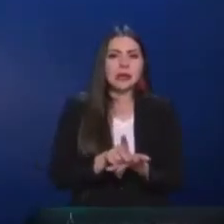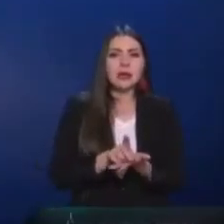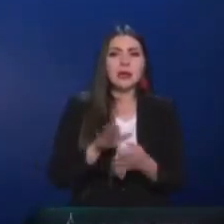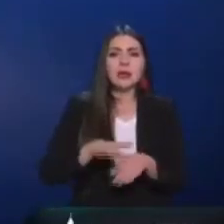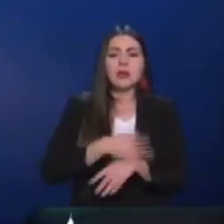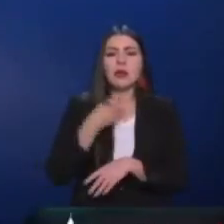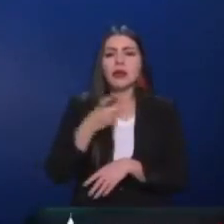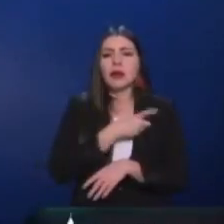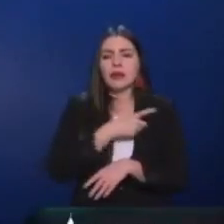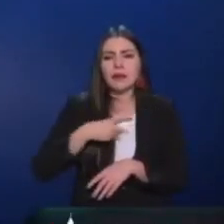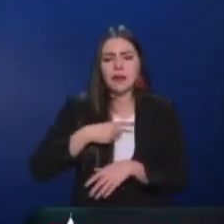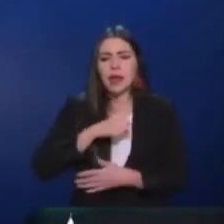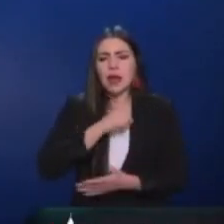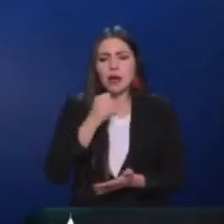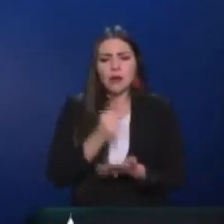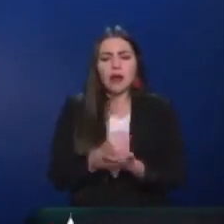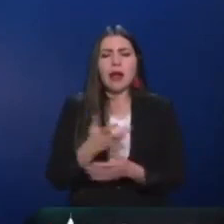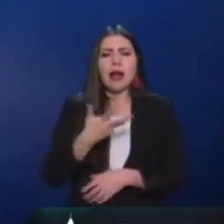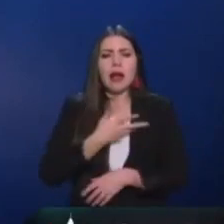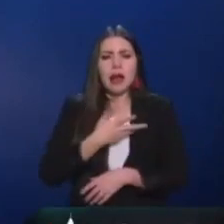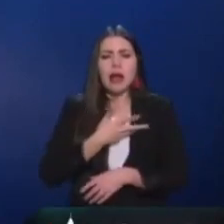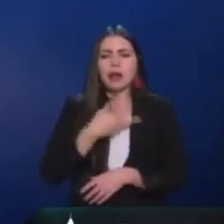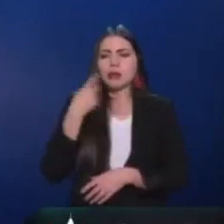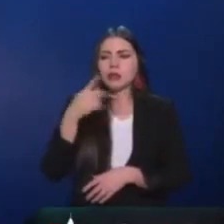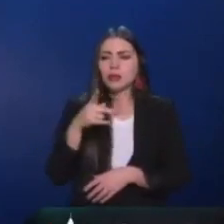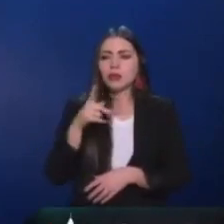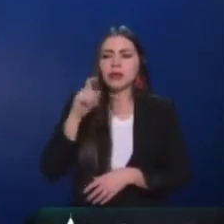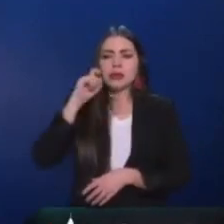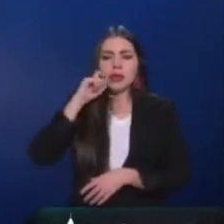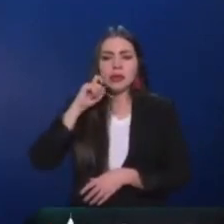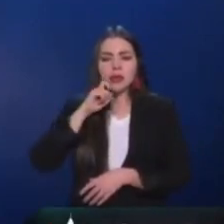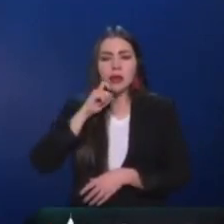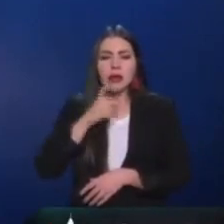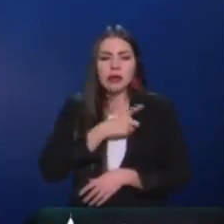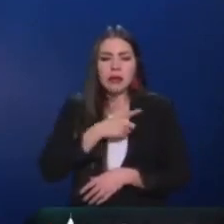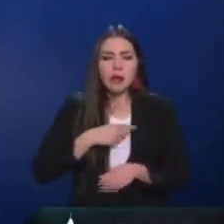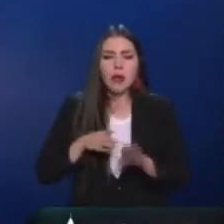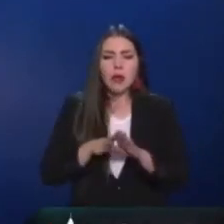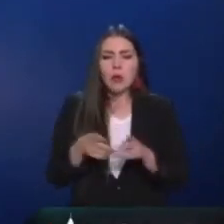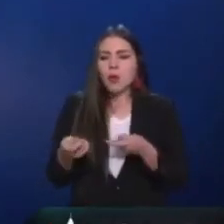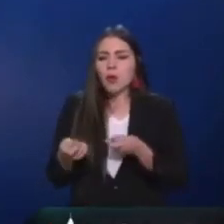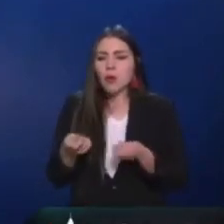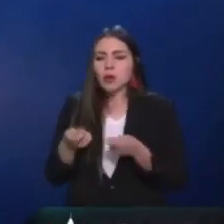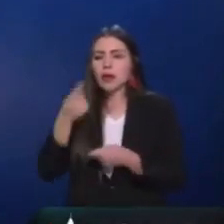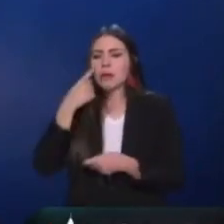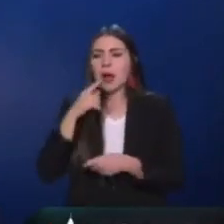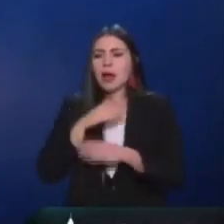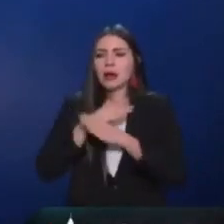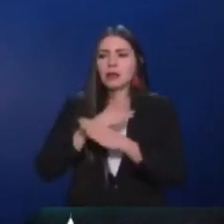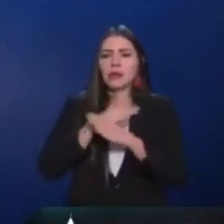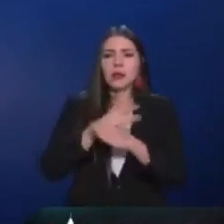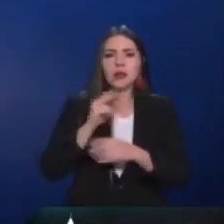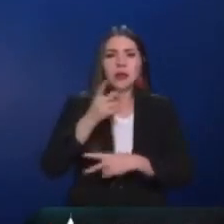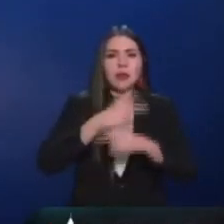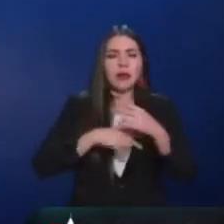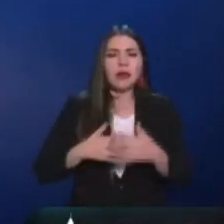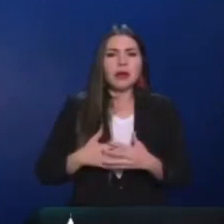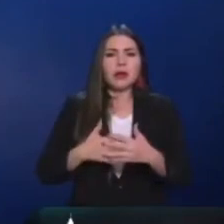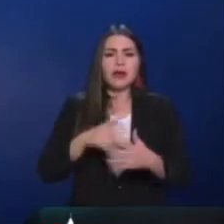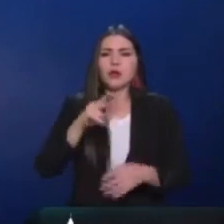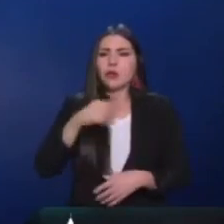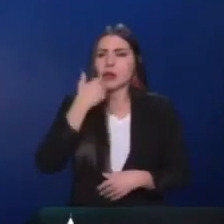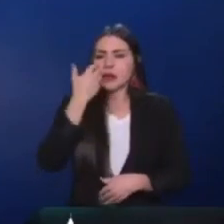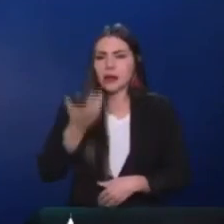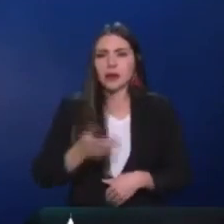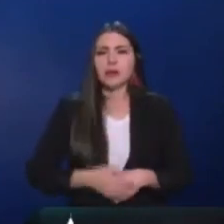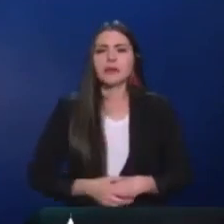que lleve a la regulación de la sexualidad y que se eviten los embarazos no deseados. Oye, Mónica, nos queda un minutito